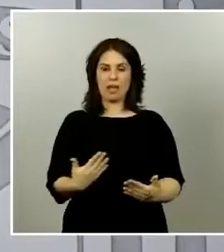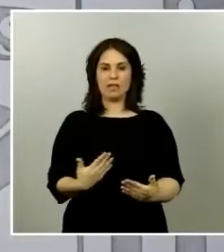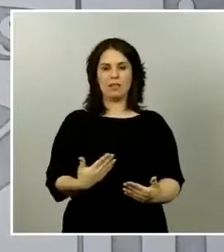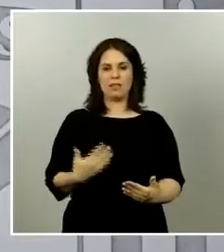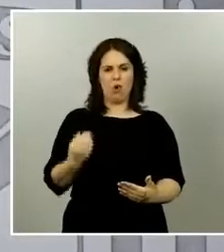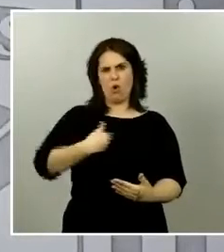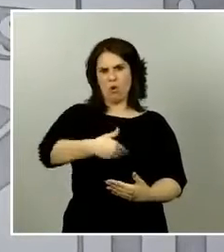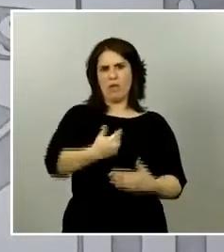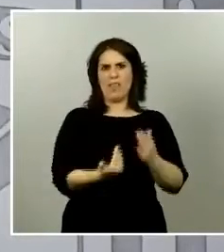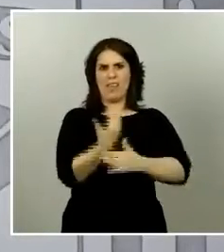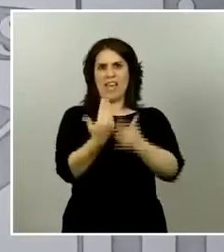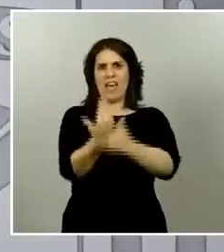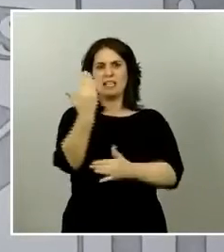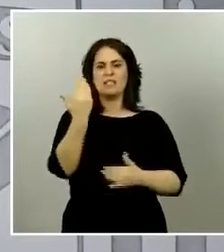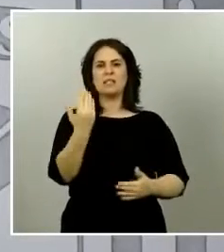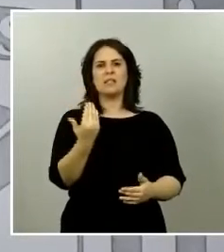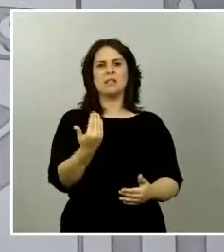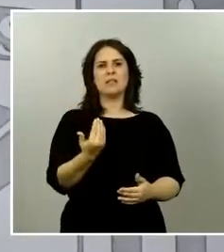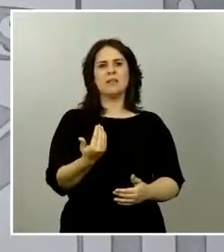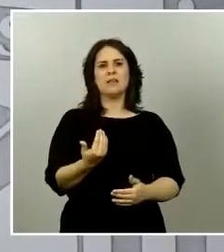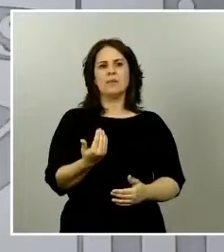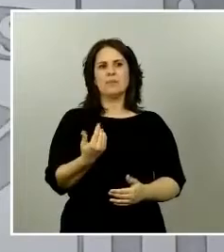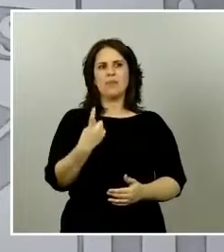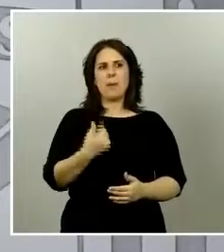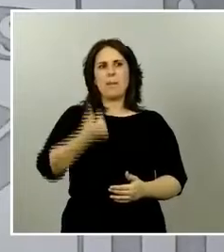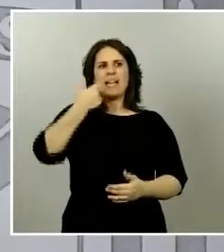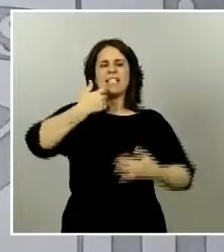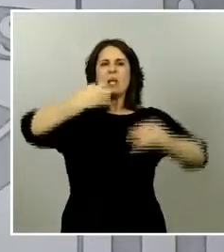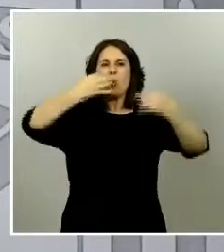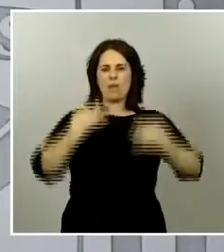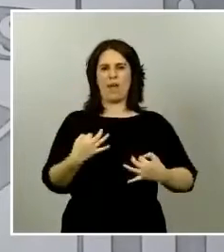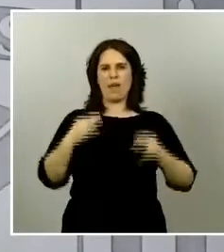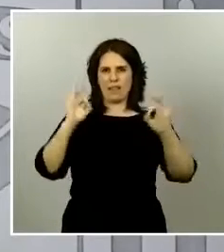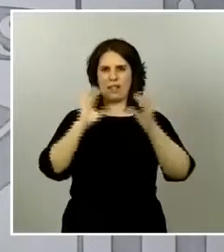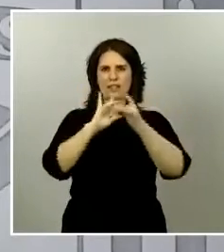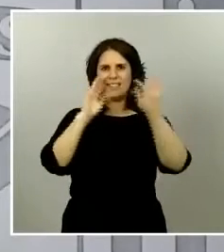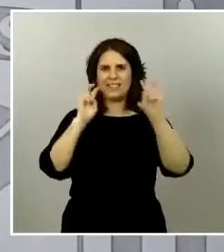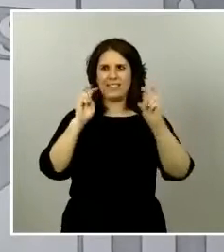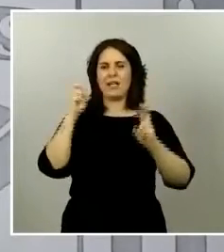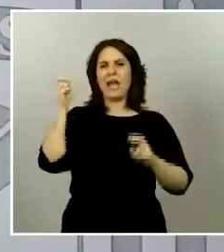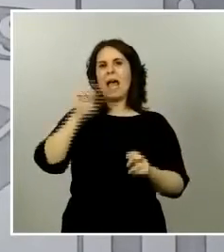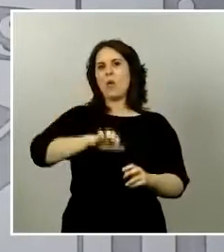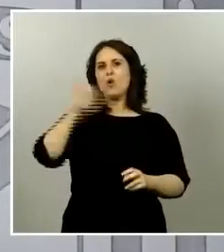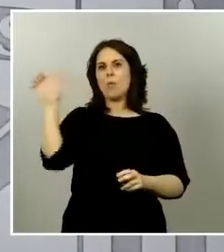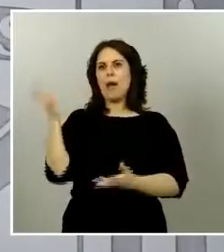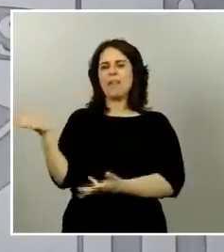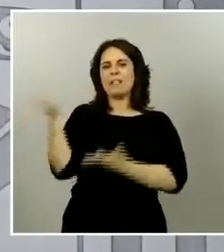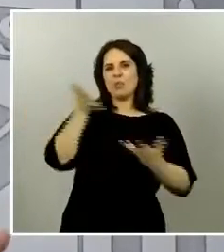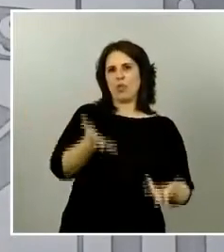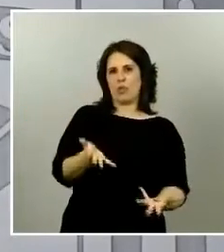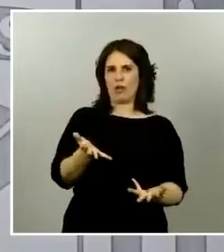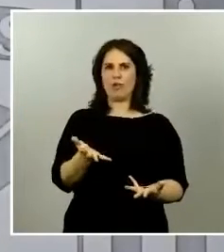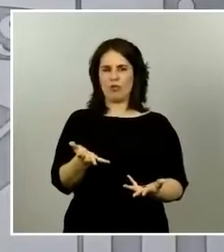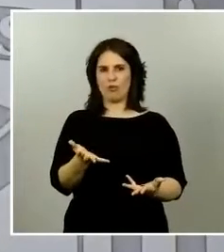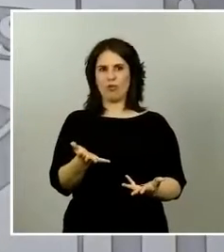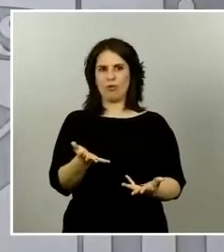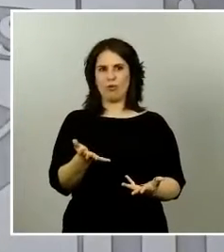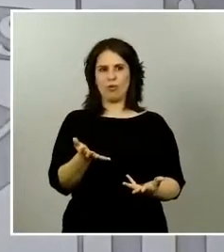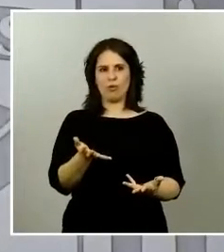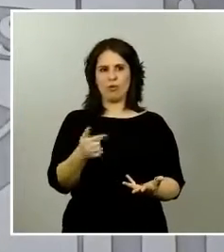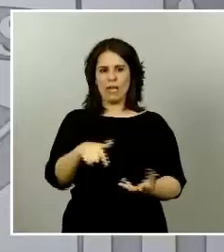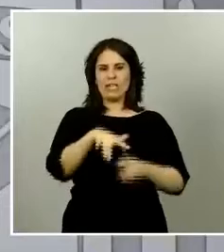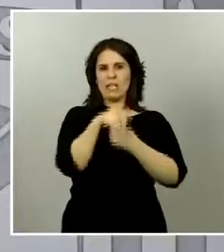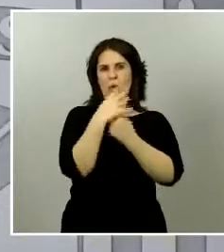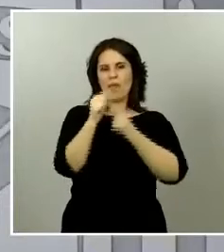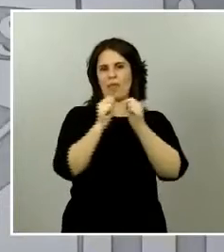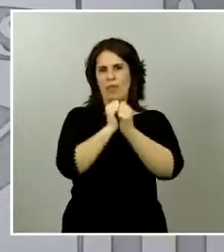en cuenta además que en este momento y los próximos días vamos a tener más seguridad sobre los instrumentos europeos que se